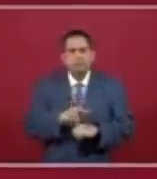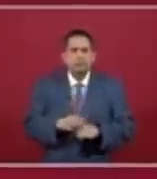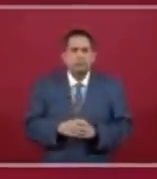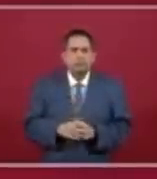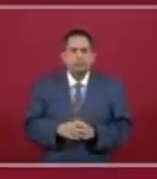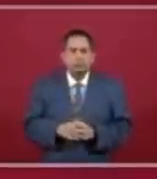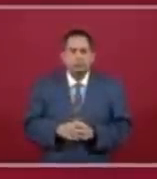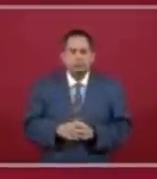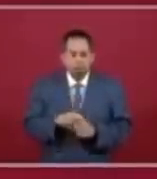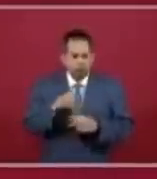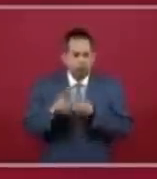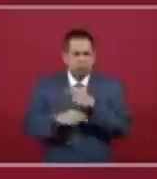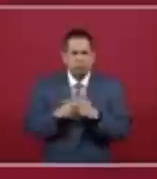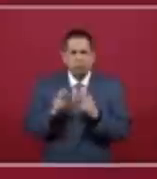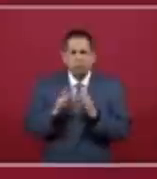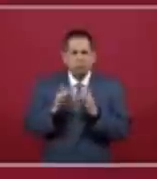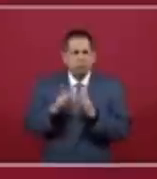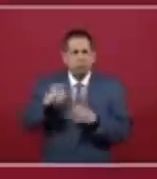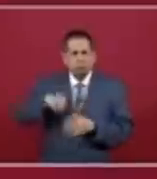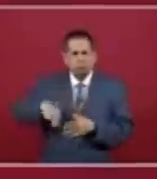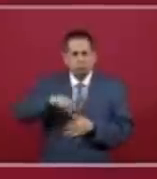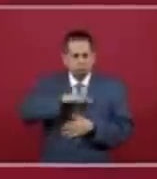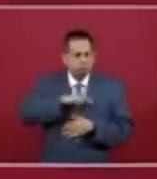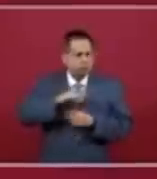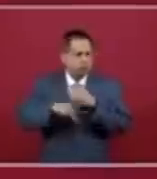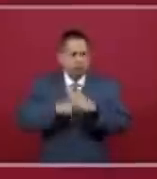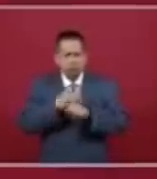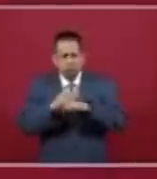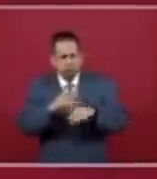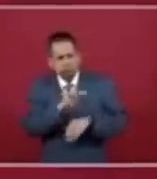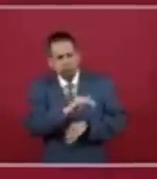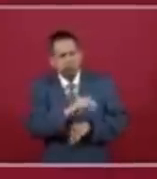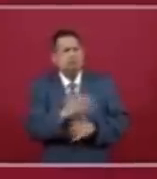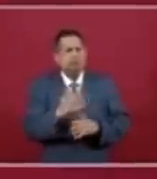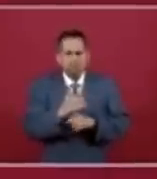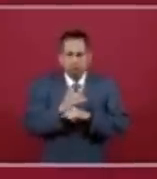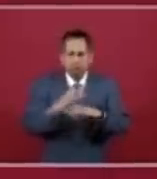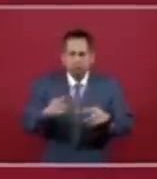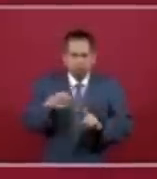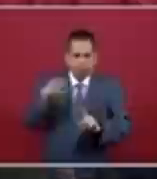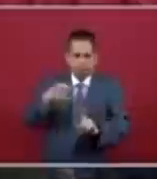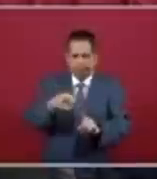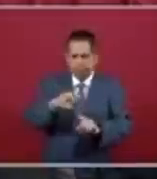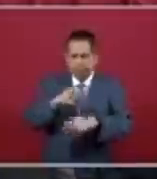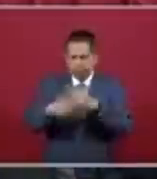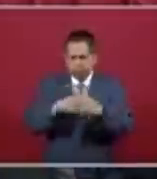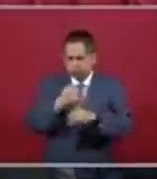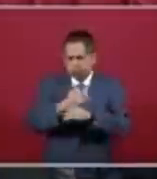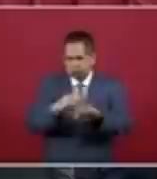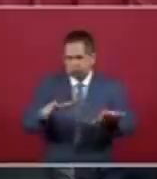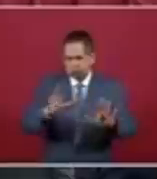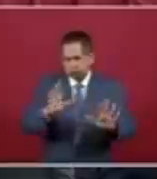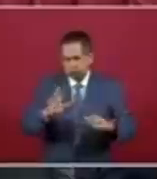Lo vamos a hacer nosotros para informarles sobre esto en particular.